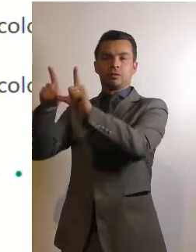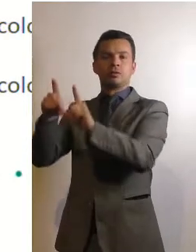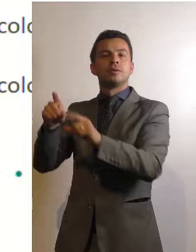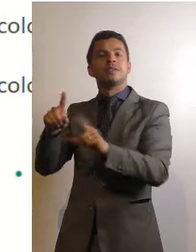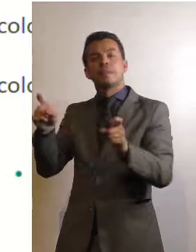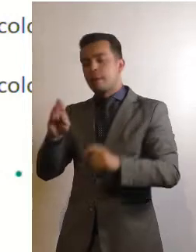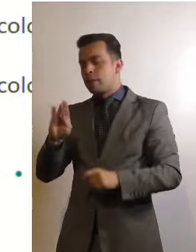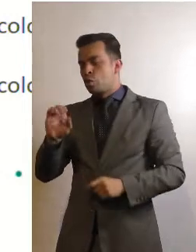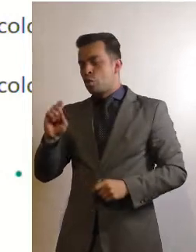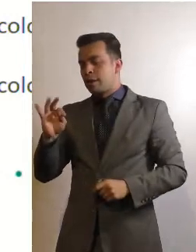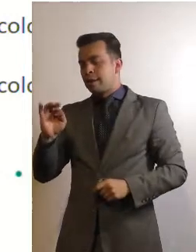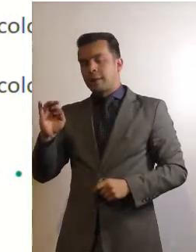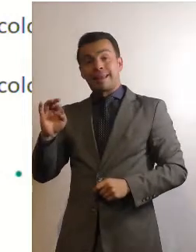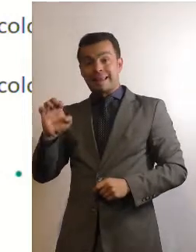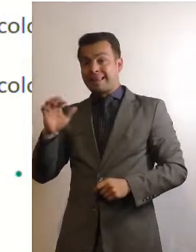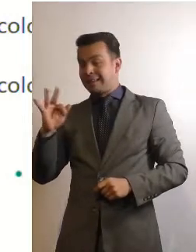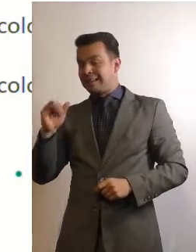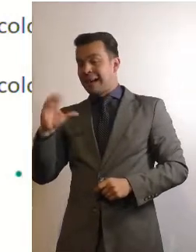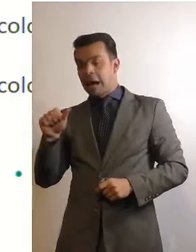Tenemos